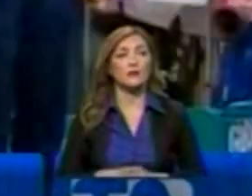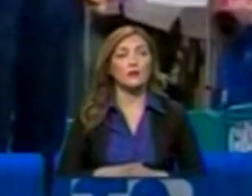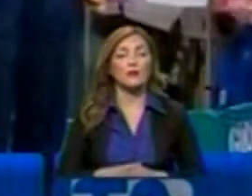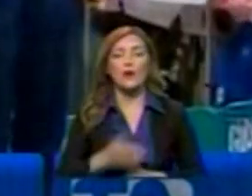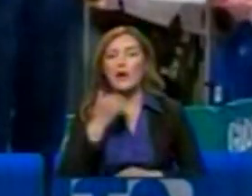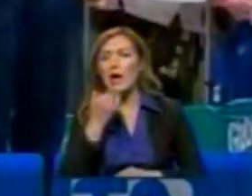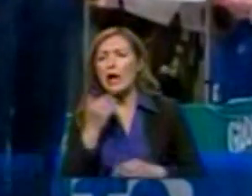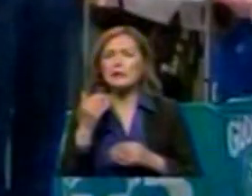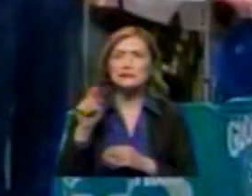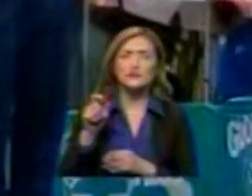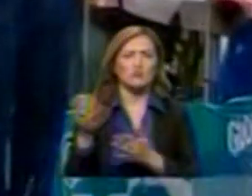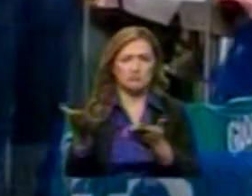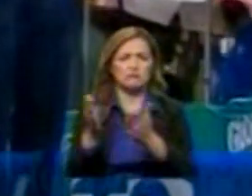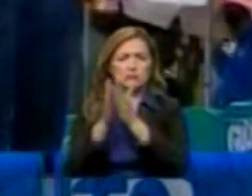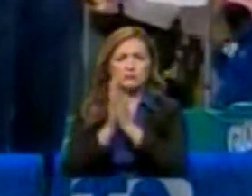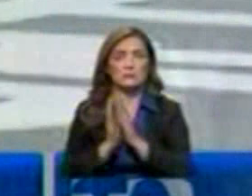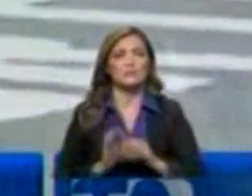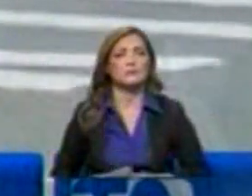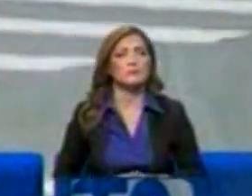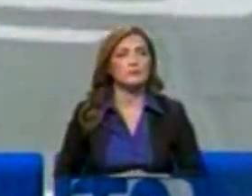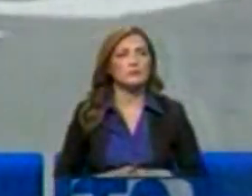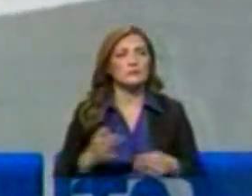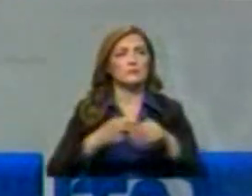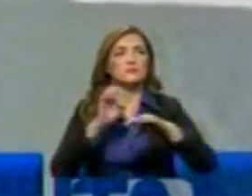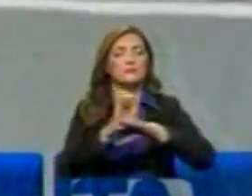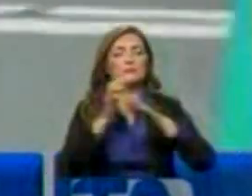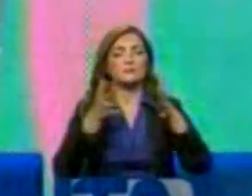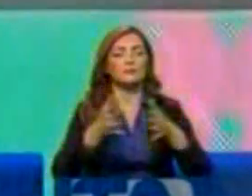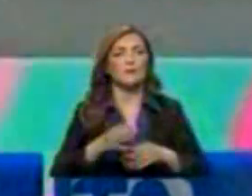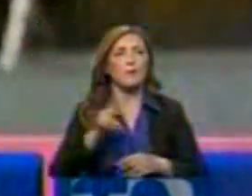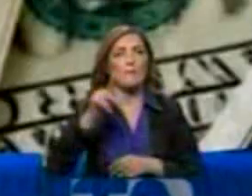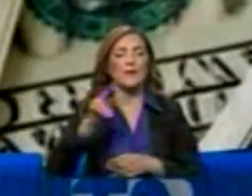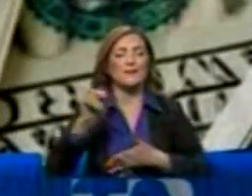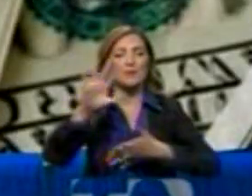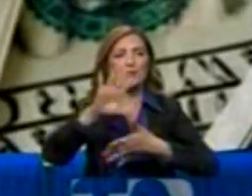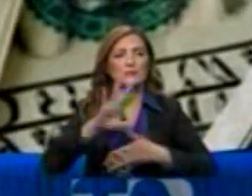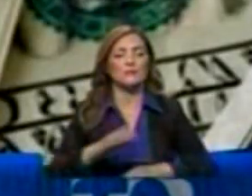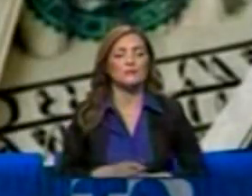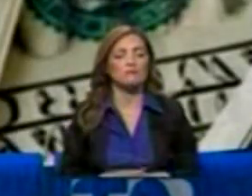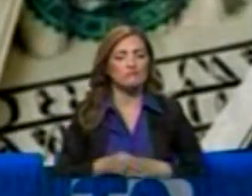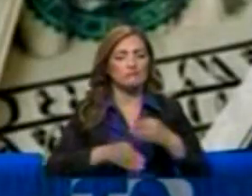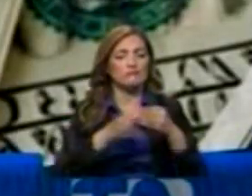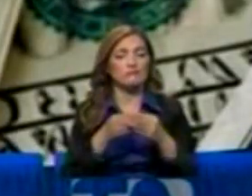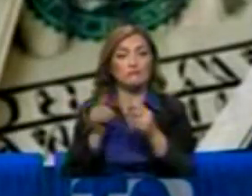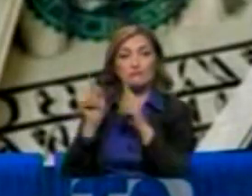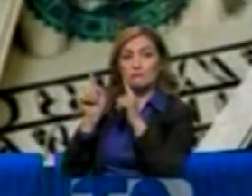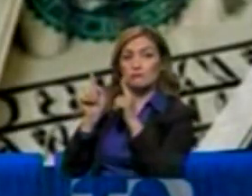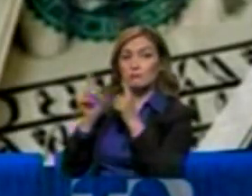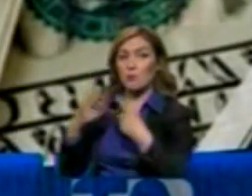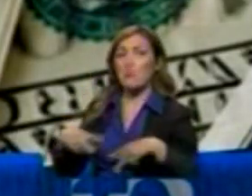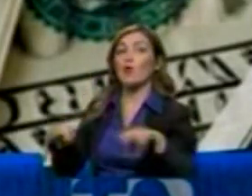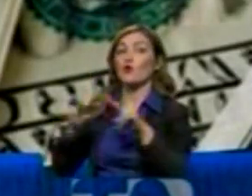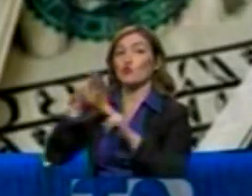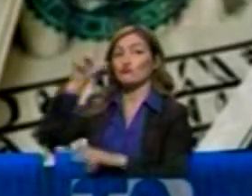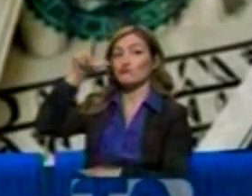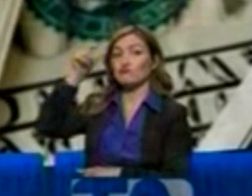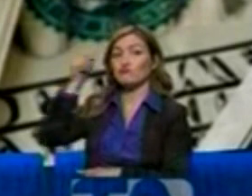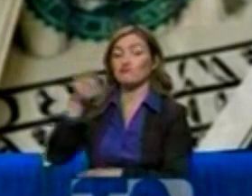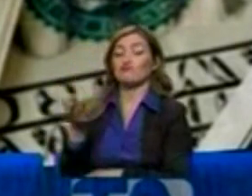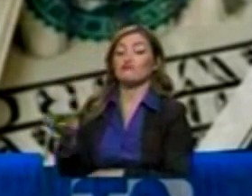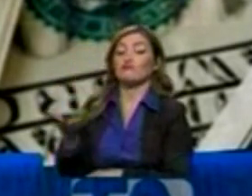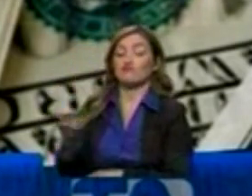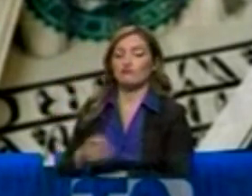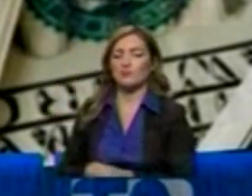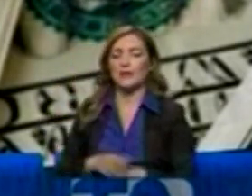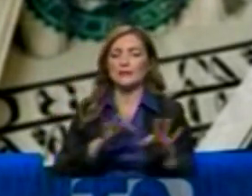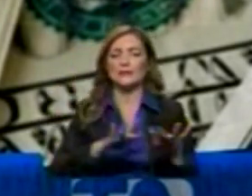algo. En la participación de los deportistas ecuatorianos en los Panamericanos, se invirtieron $427.000 que fueron otorgados a